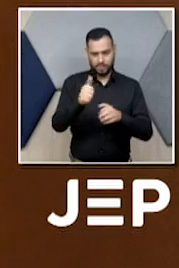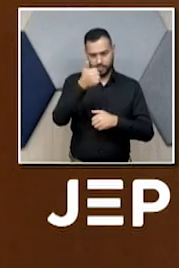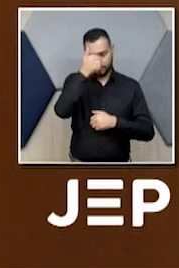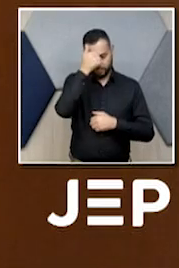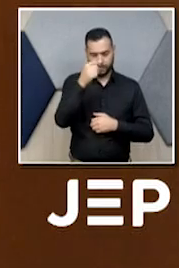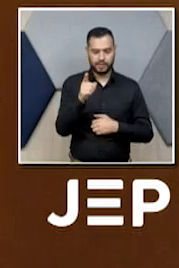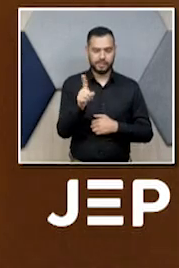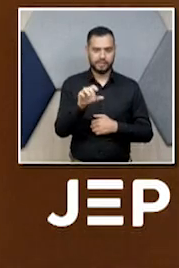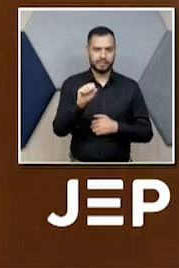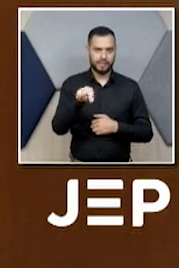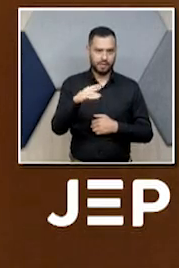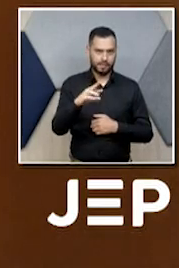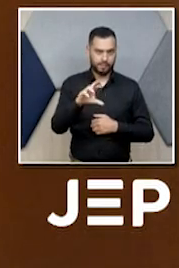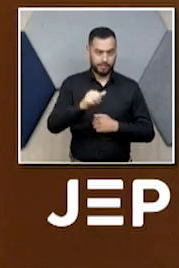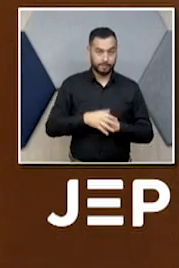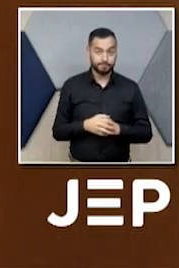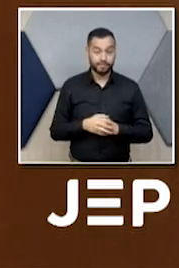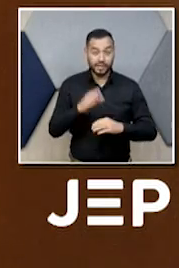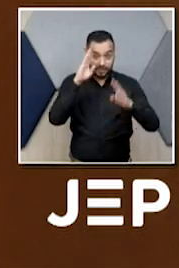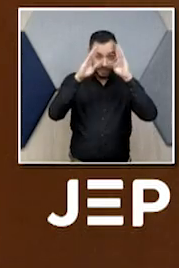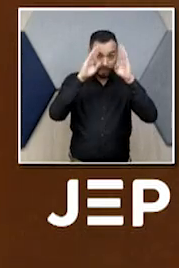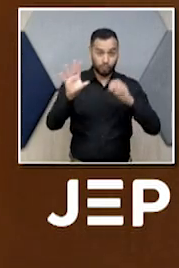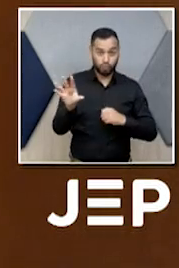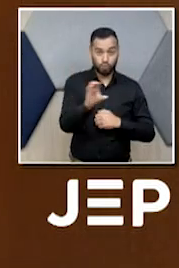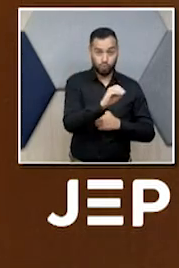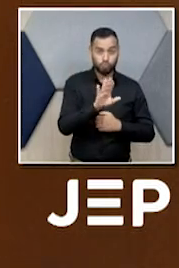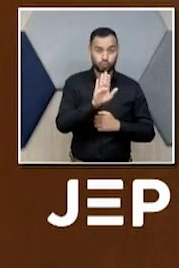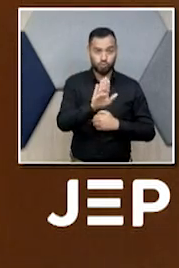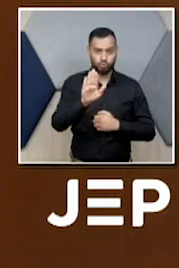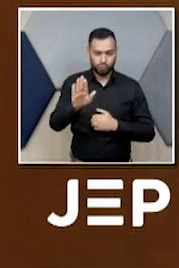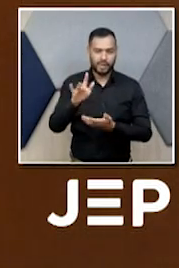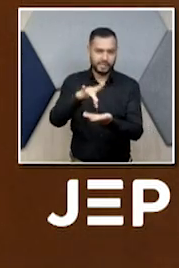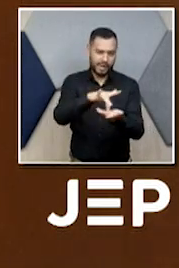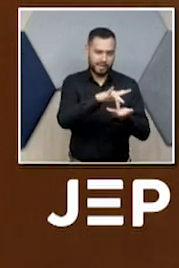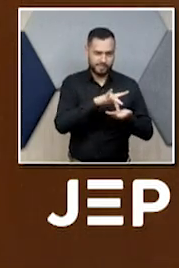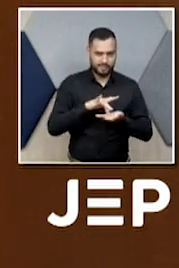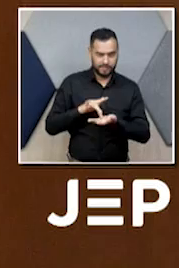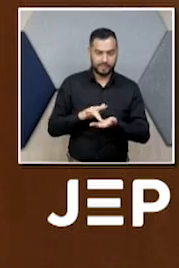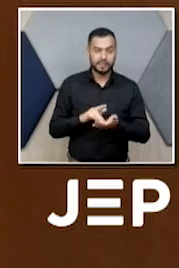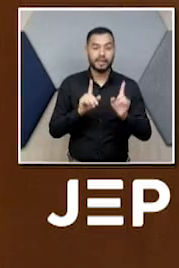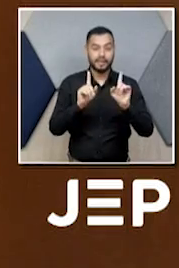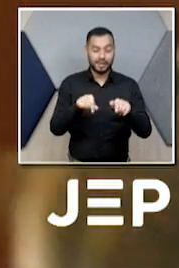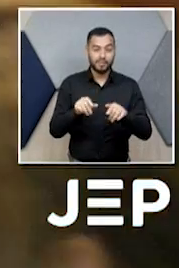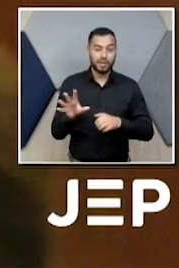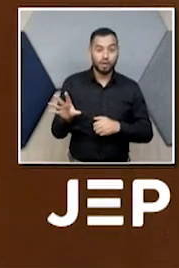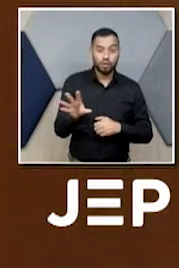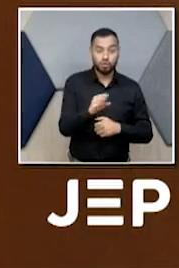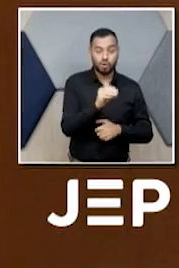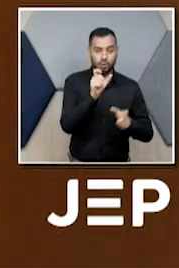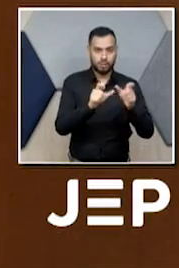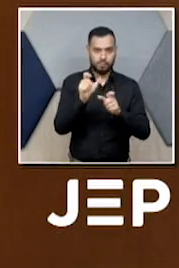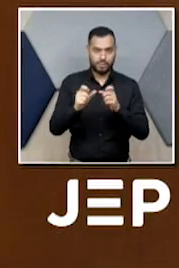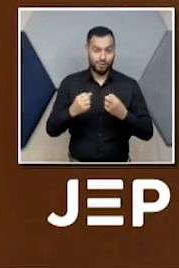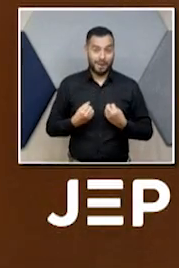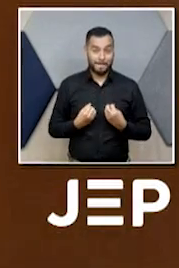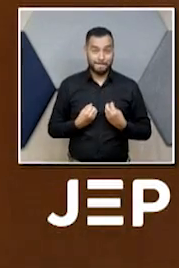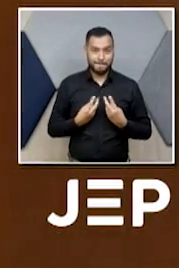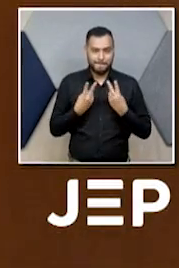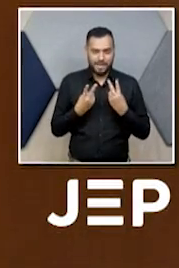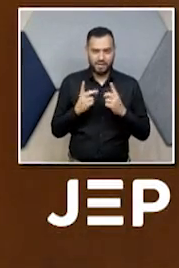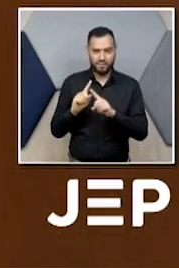Saludamos a todas y a todos ustedes que nos acompañan de manera presencial y a todos los que están siguiendo esta transmisión por las plataformas